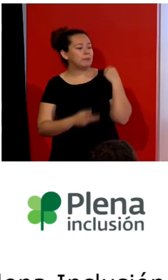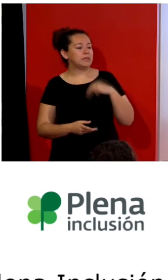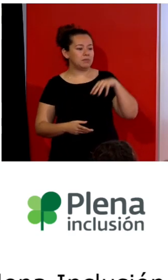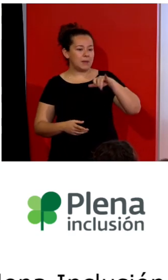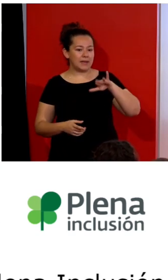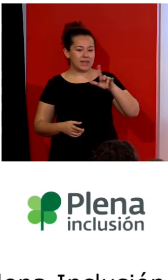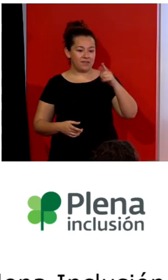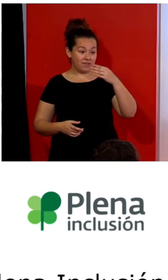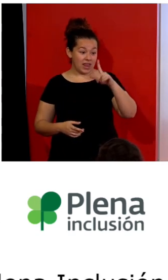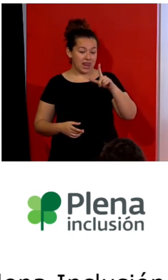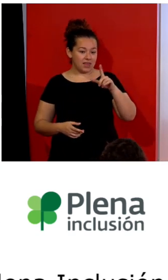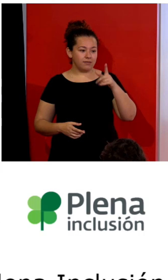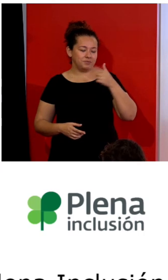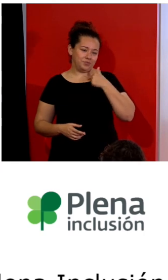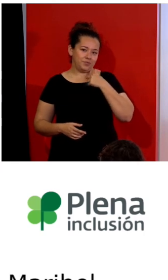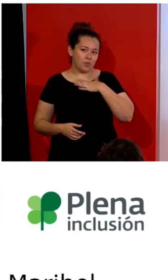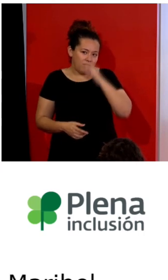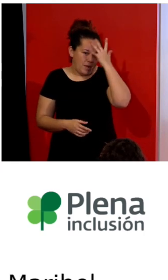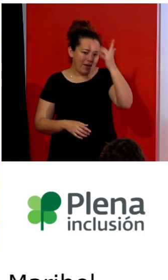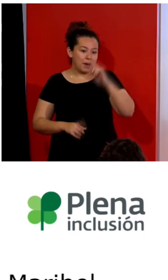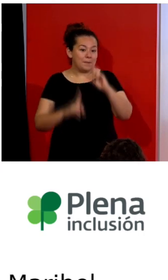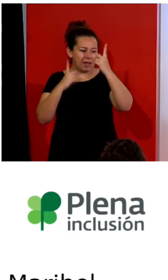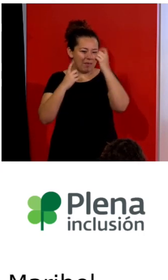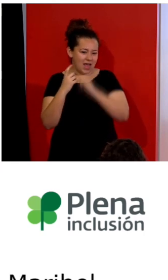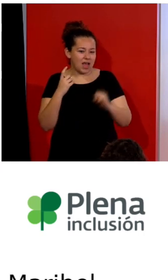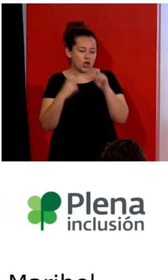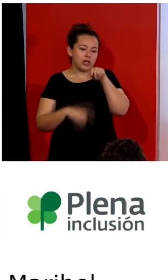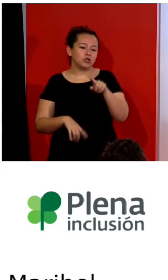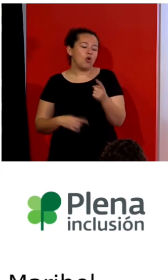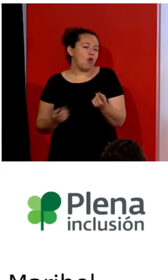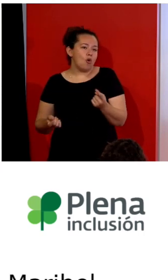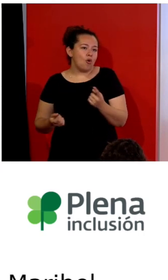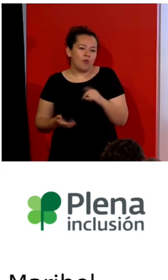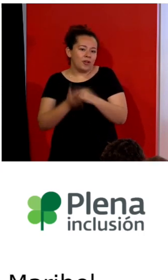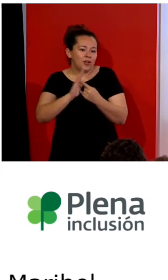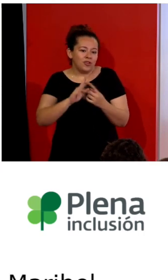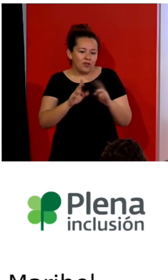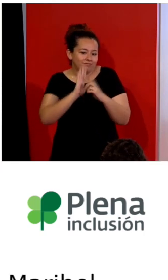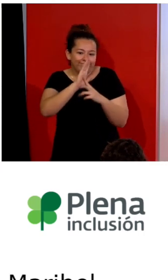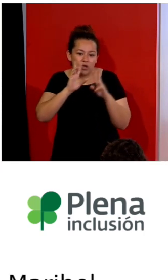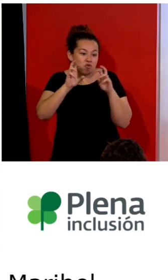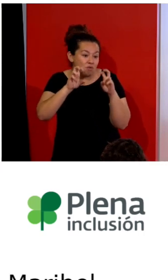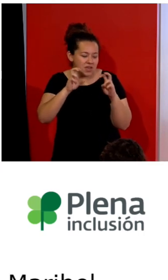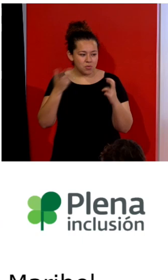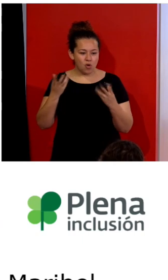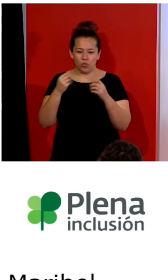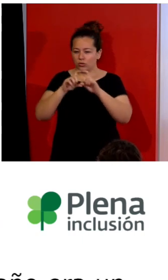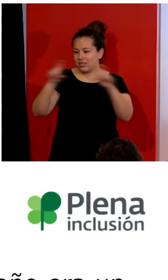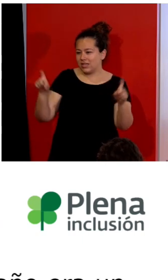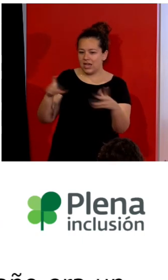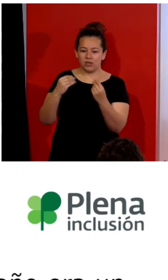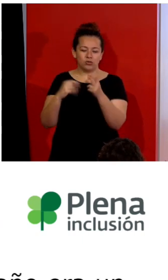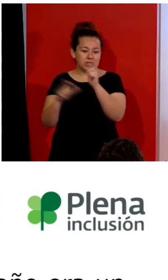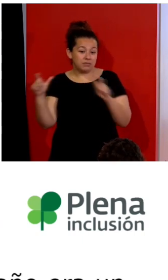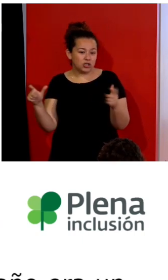mí, como os podéis imaginar, el primer año esto era un proyecto totalmente nuevo. Había muchísimas entidades y muchísimas personas